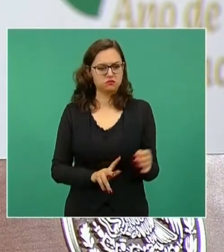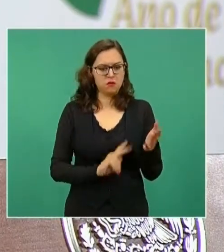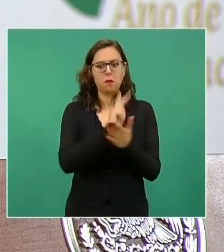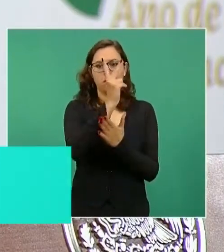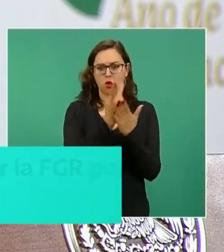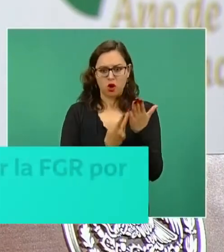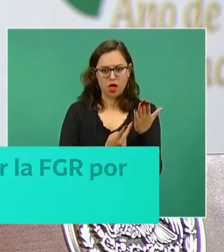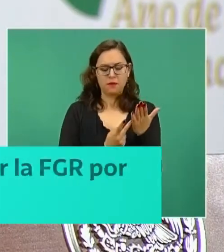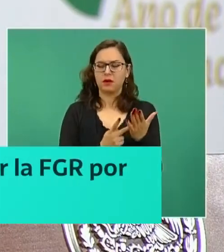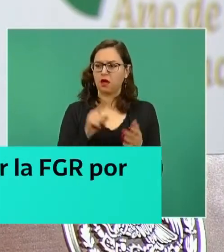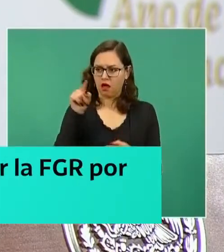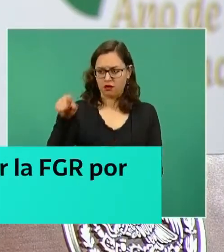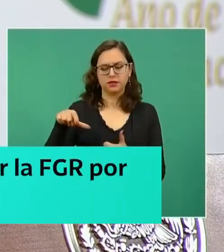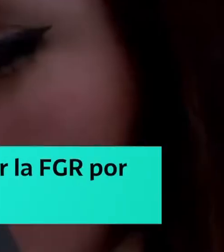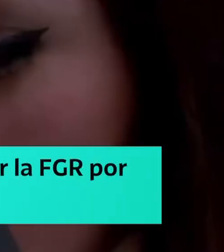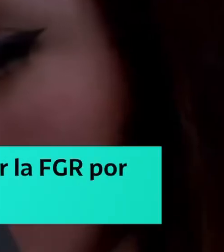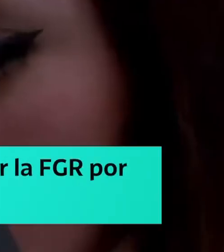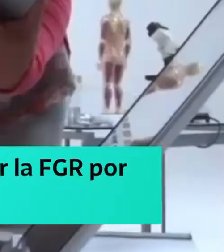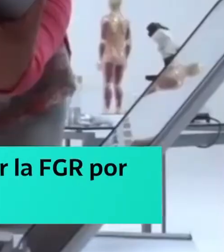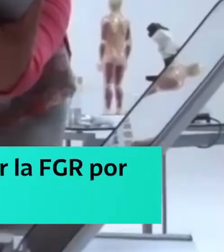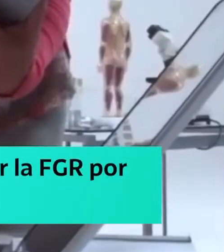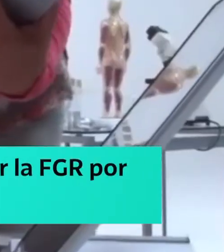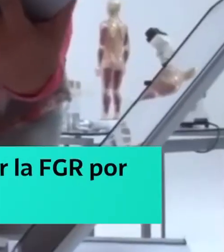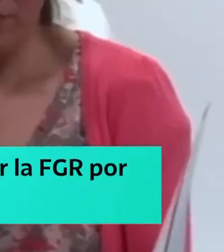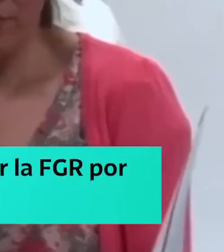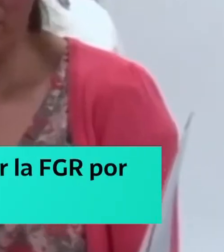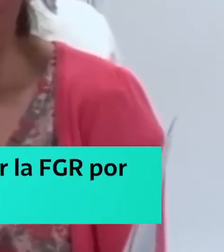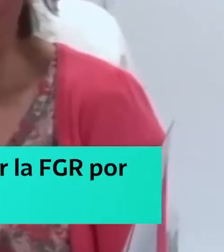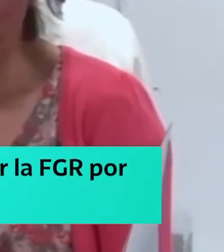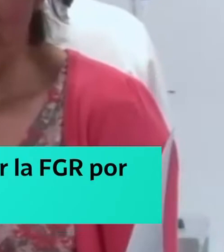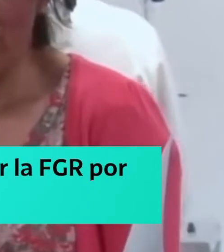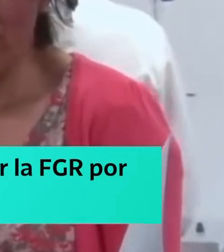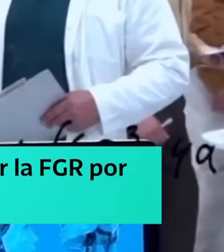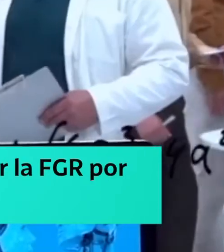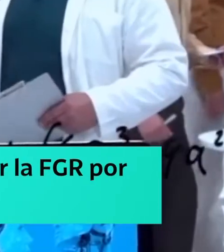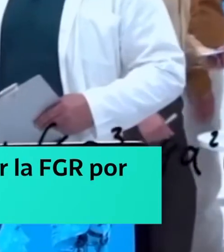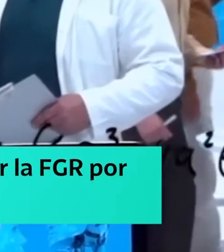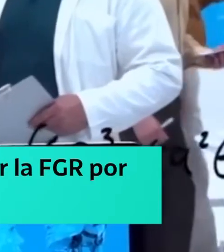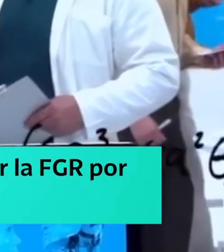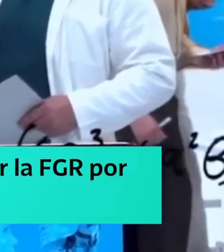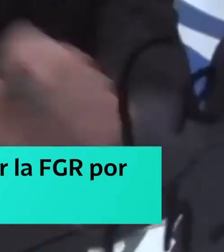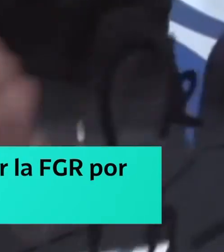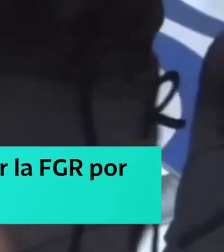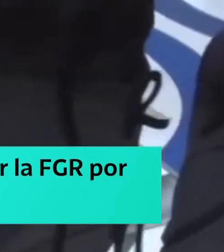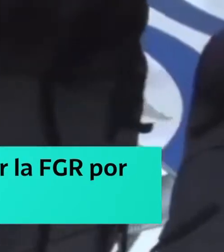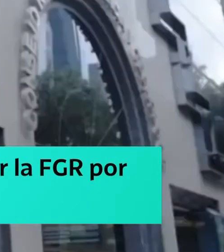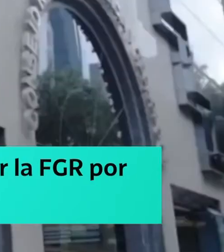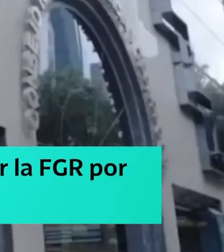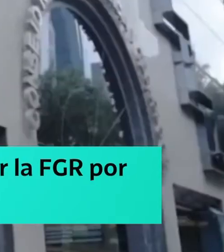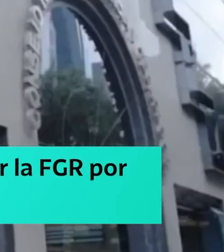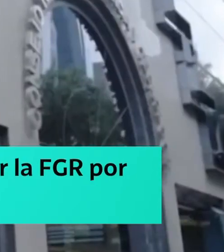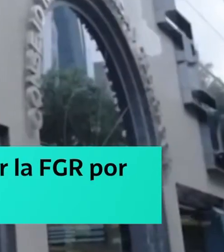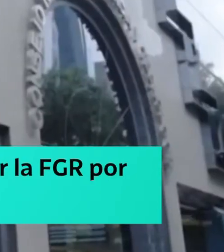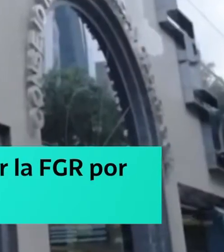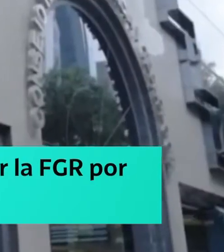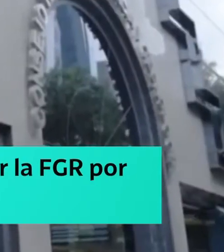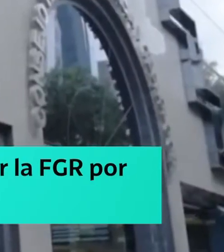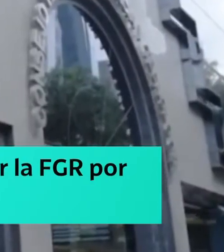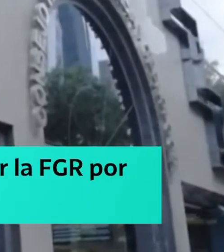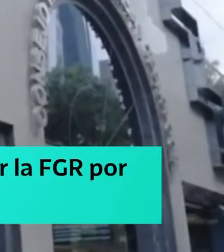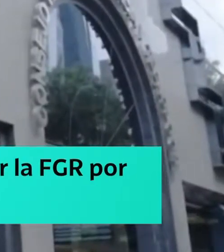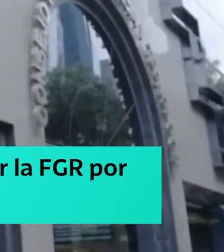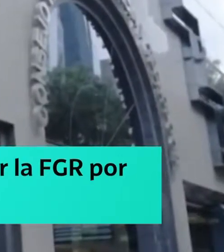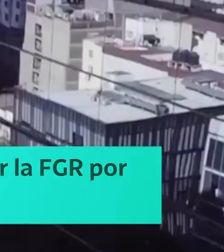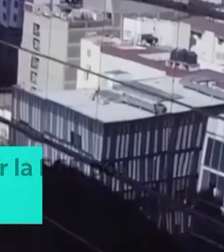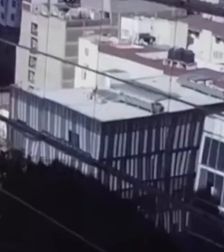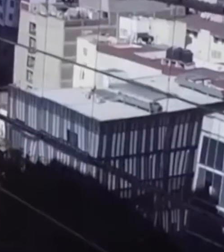por influencias y agarraderas. En la conferencia de prensa matutina celebrada en Palacio Nacional, indicó que no se habían encontrado